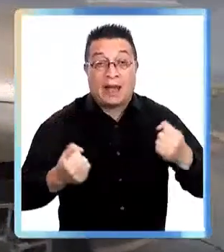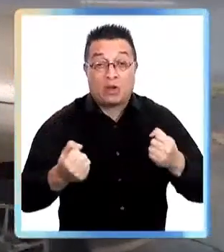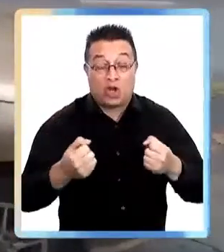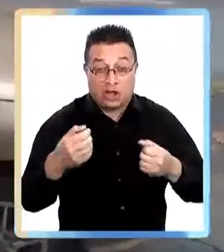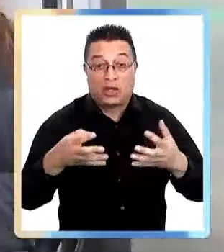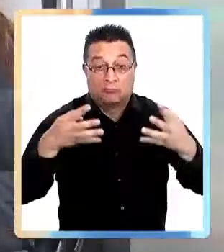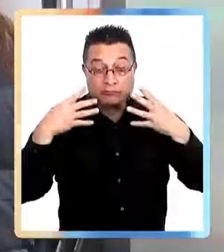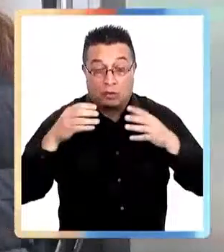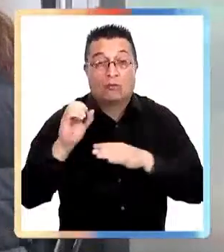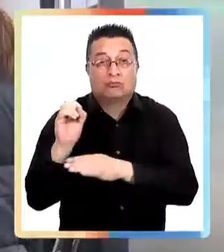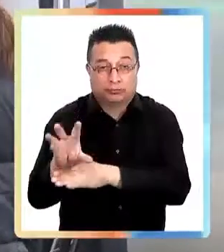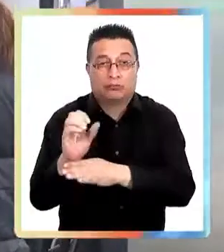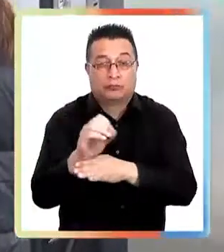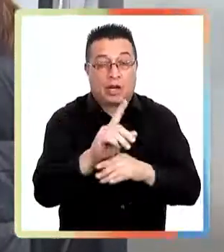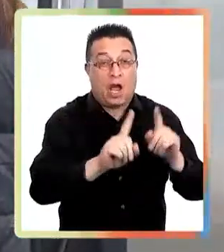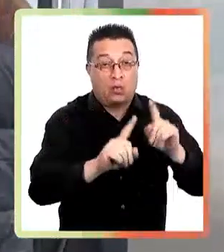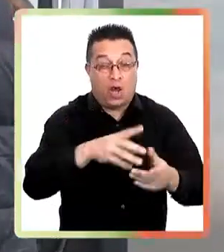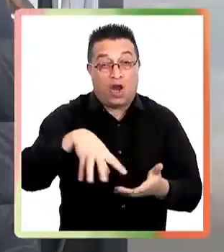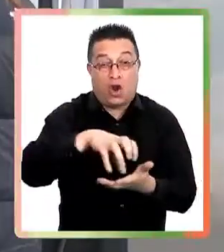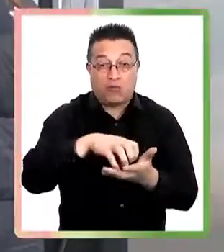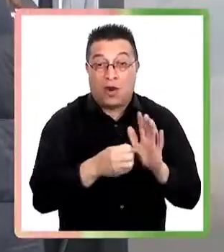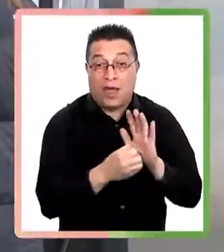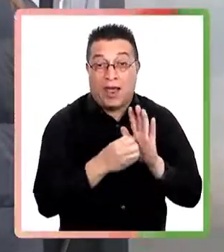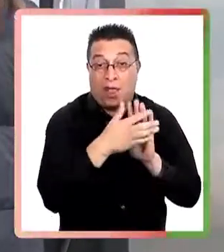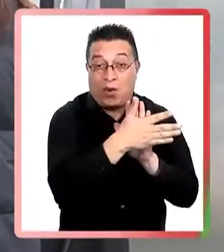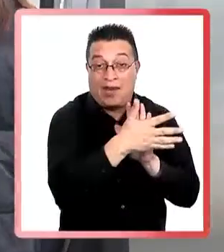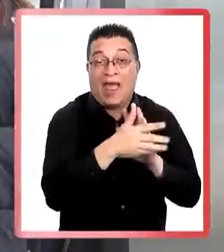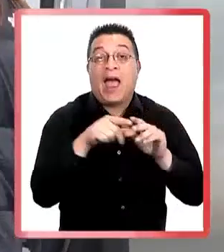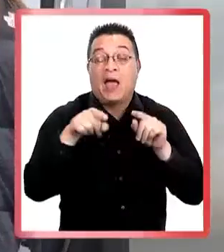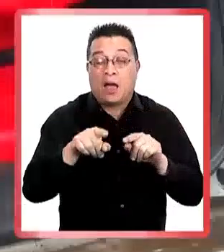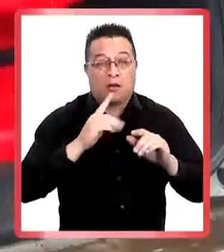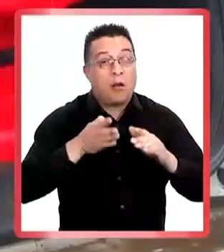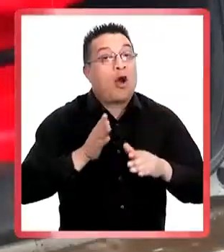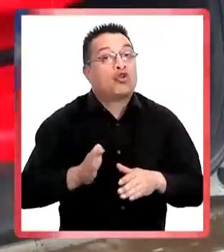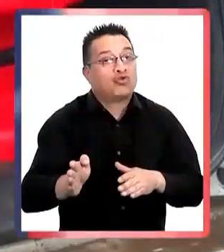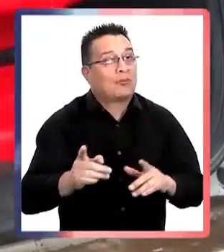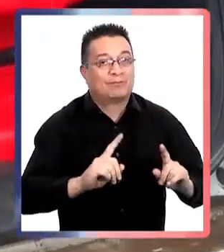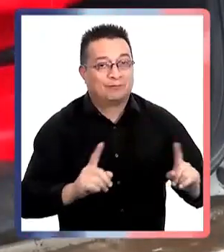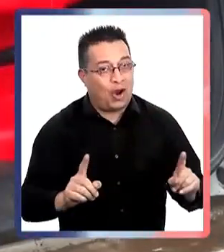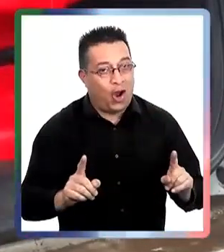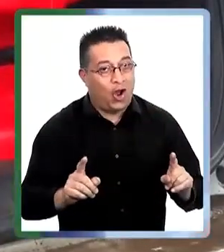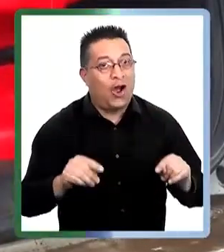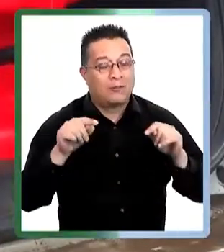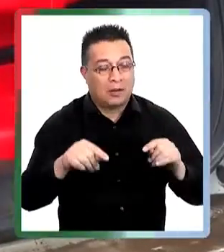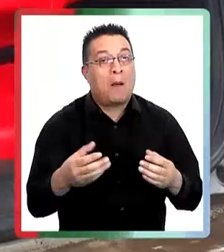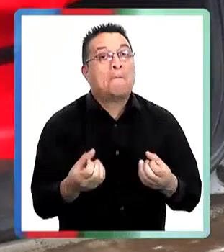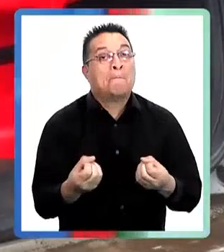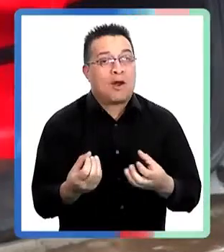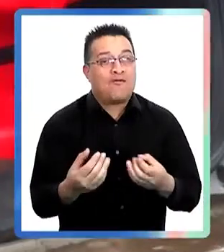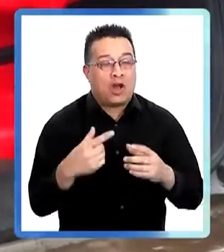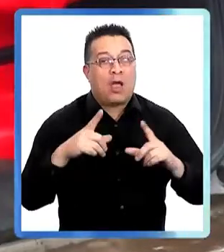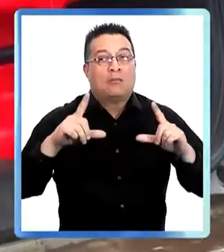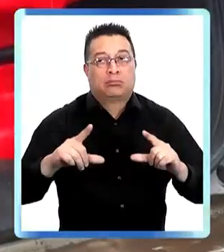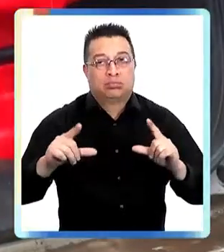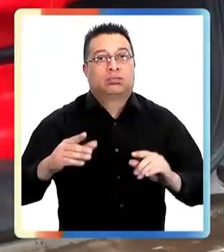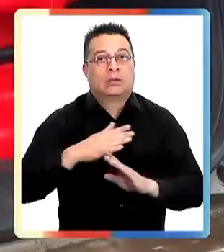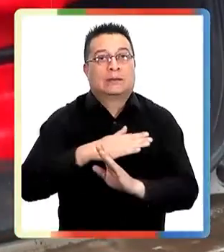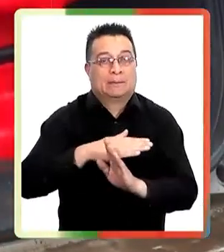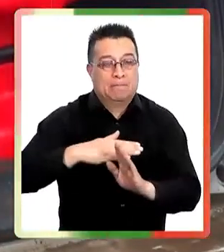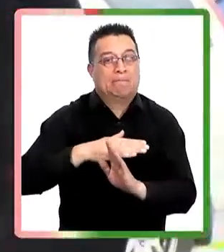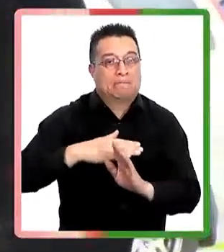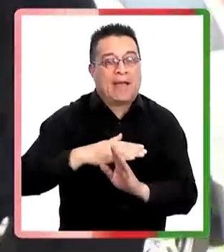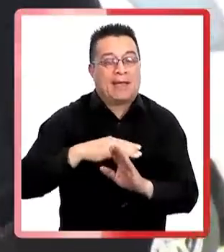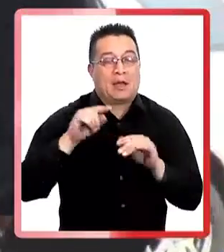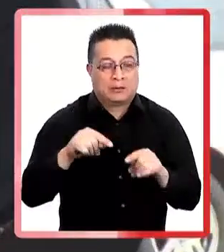camiones con combustible han realizado distribución en algunas comunas de la Araucanía, el suministro no es continuo, lo que está provocando un desabastecimiento